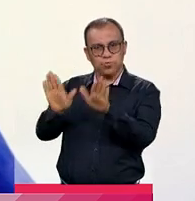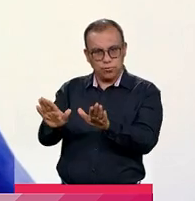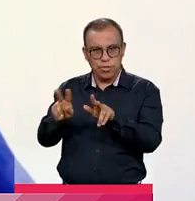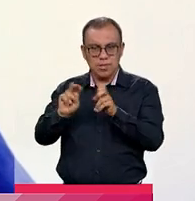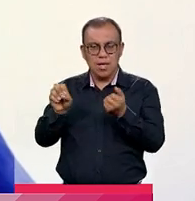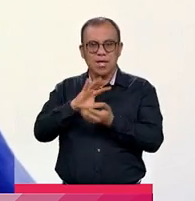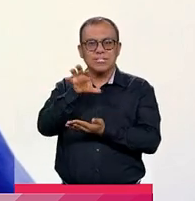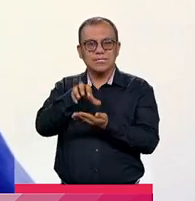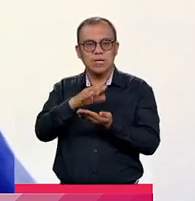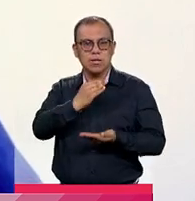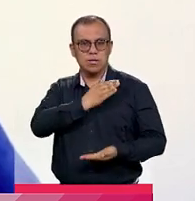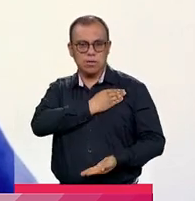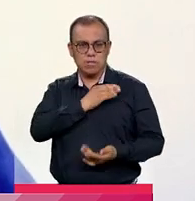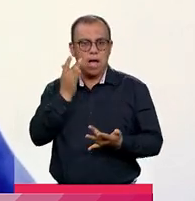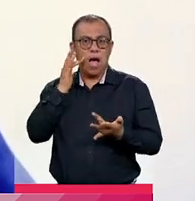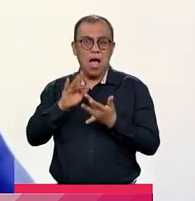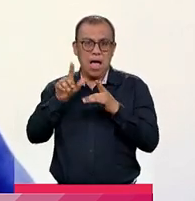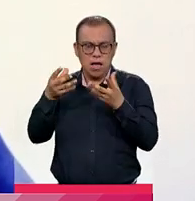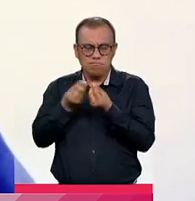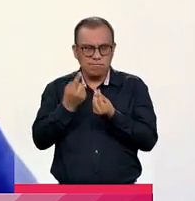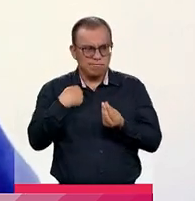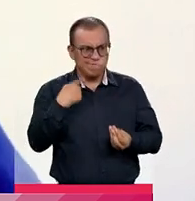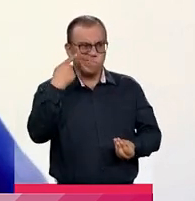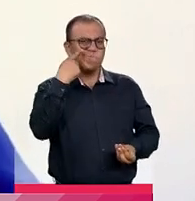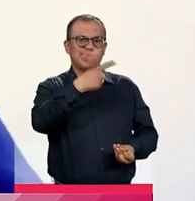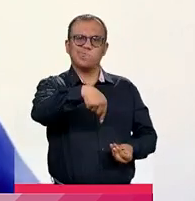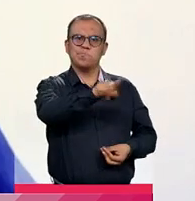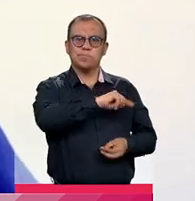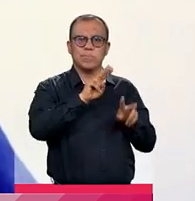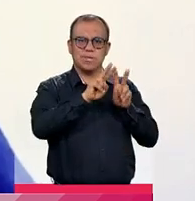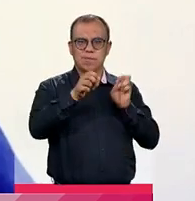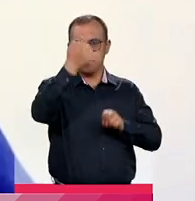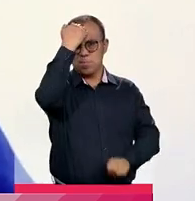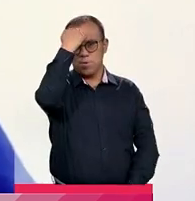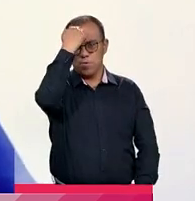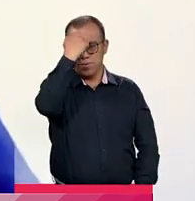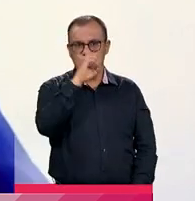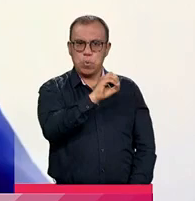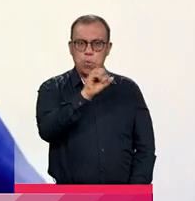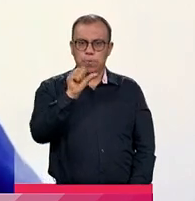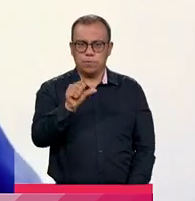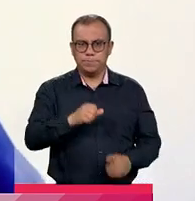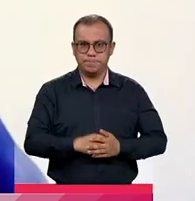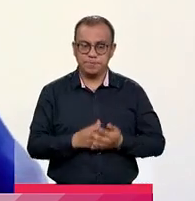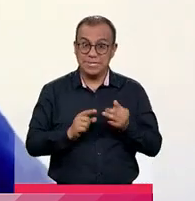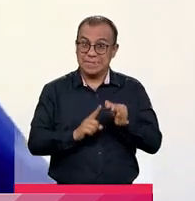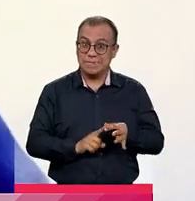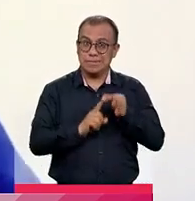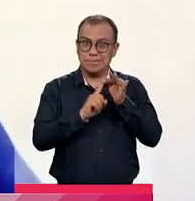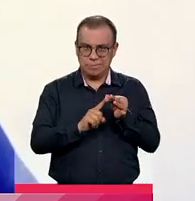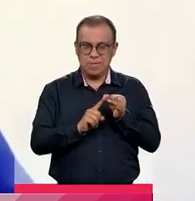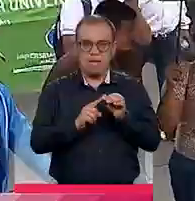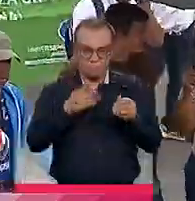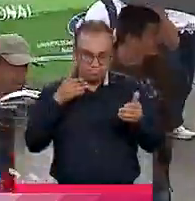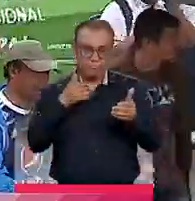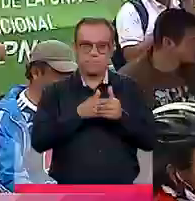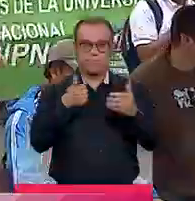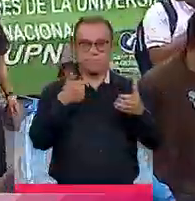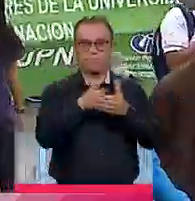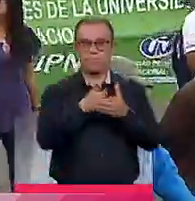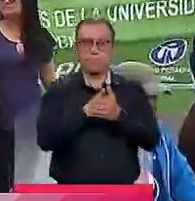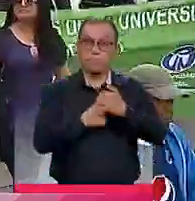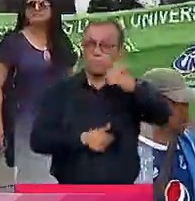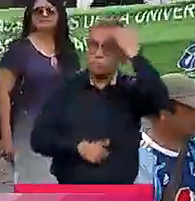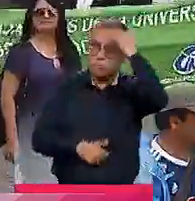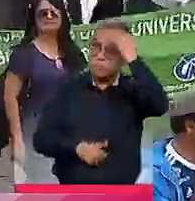el Centro Democrático, que la estigmatización es grande hacia los maestros y maestras y especialmente hacia FECODE. Para los